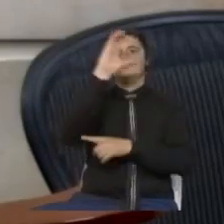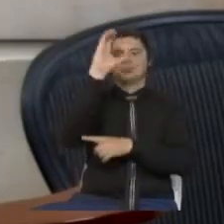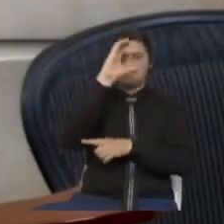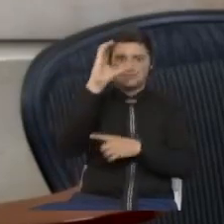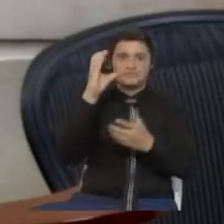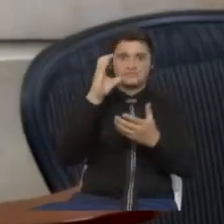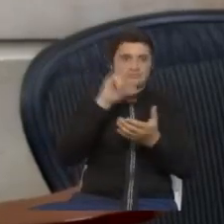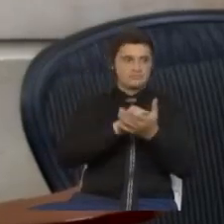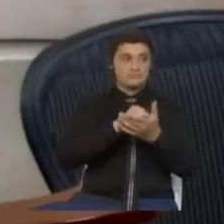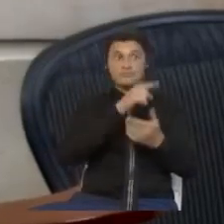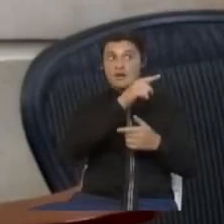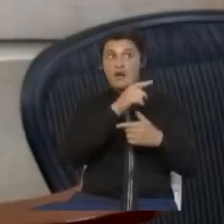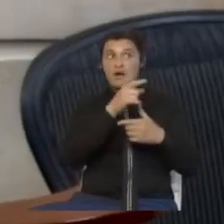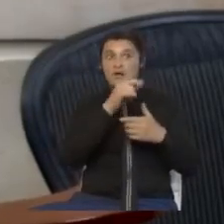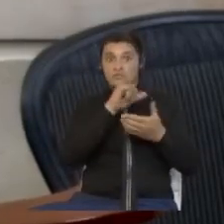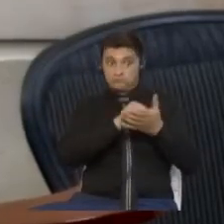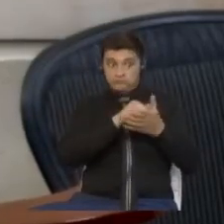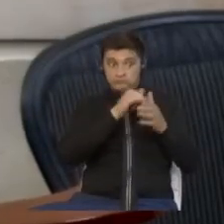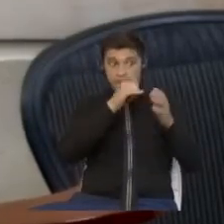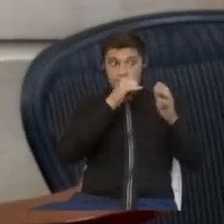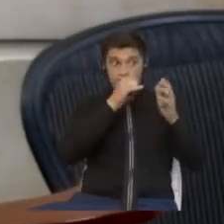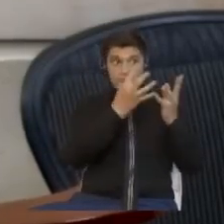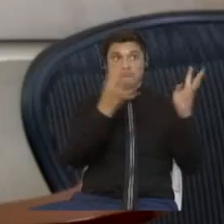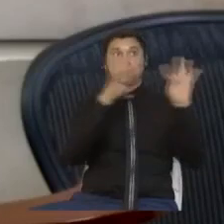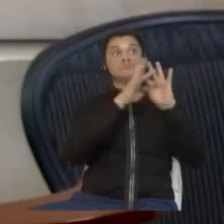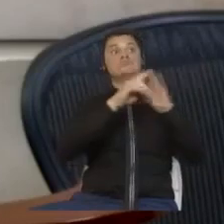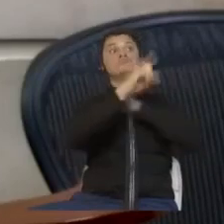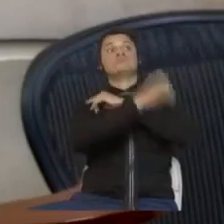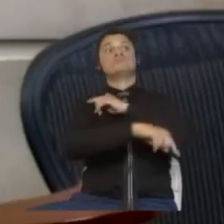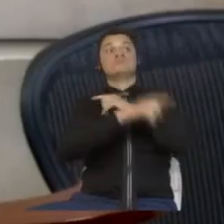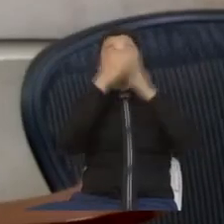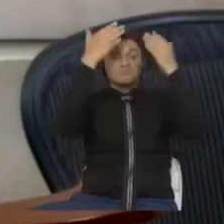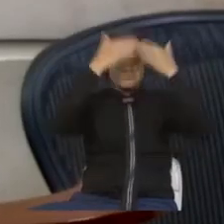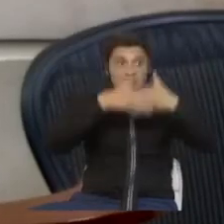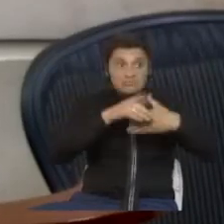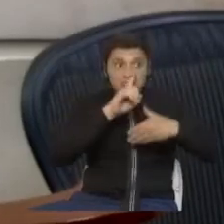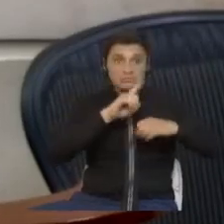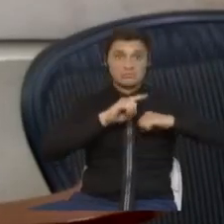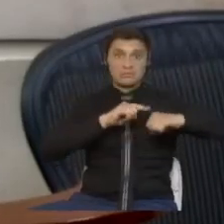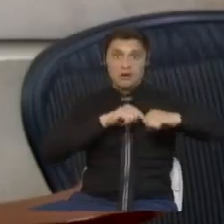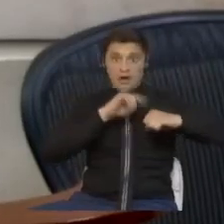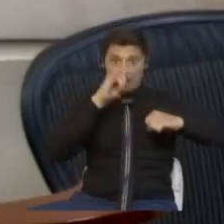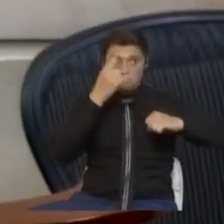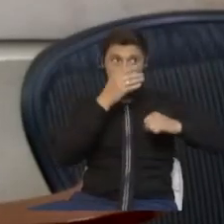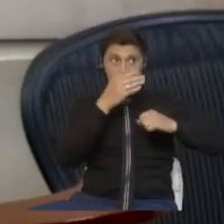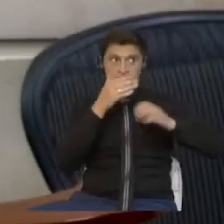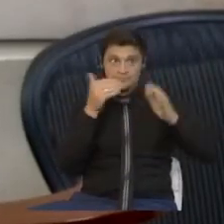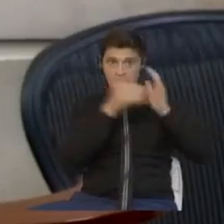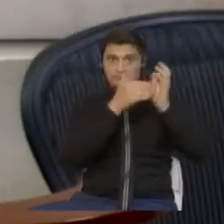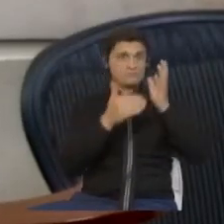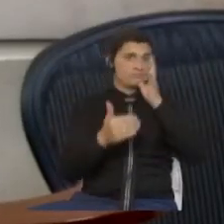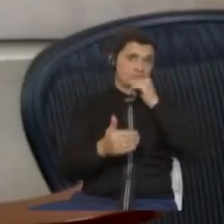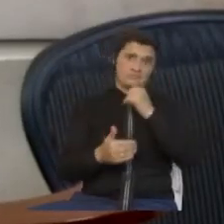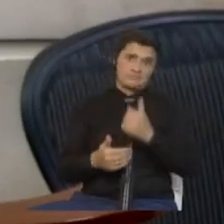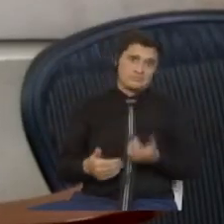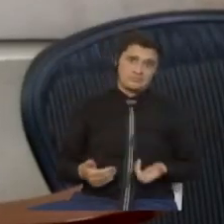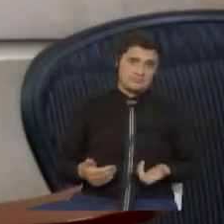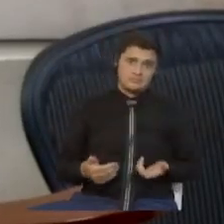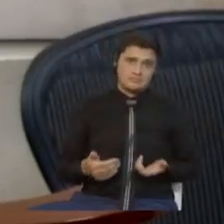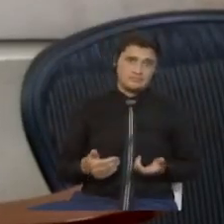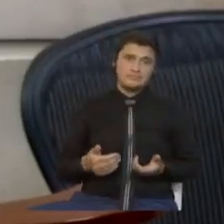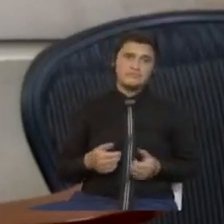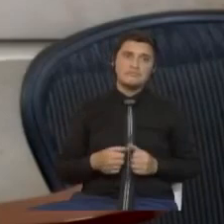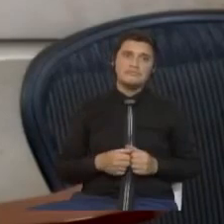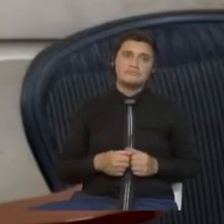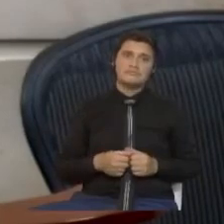habido un senador condenado por prevaricato por ejercer su derecho eso no ocurre por